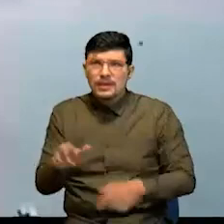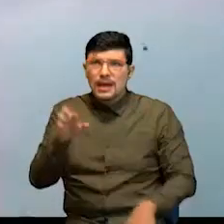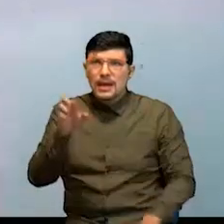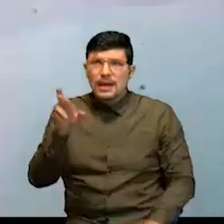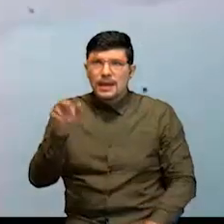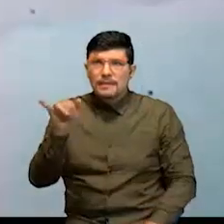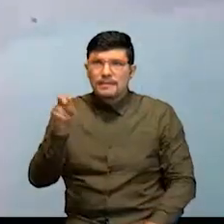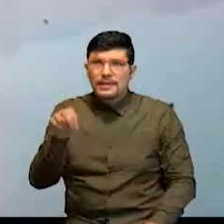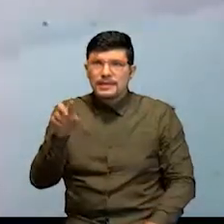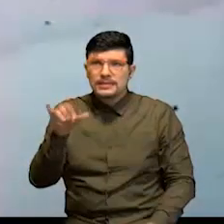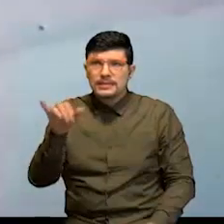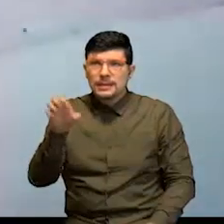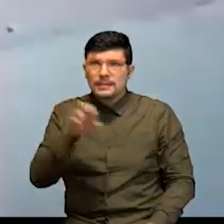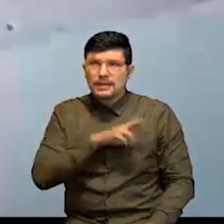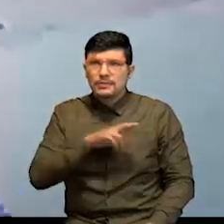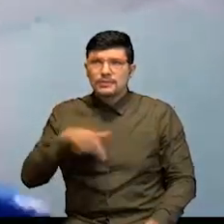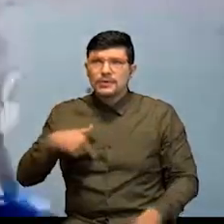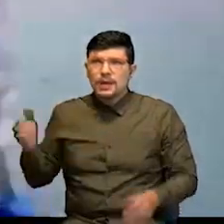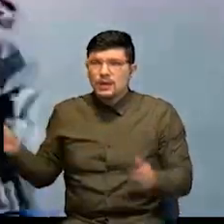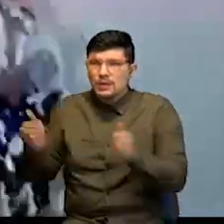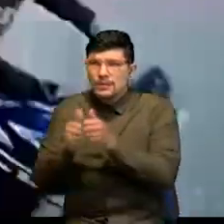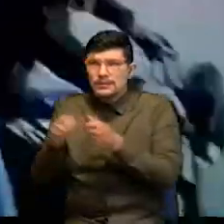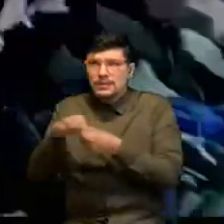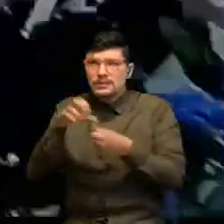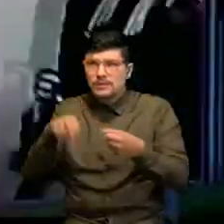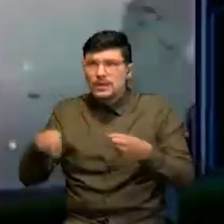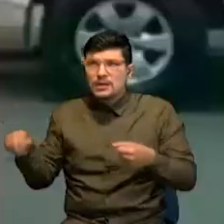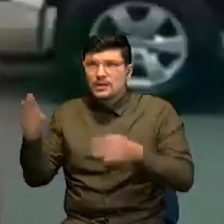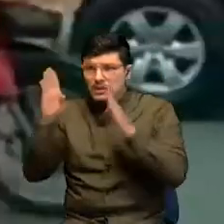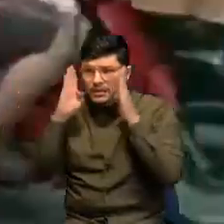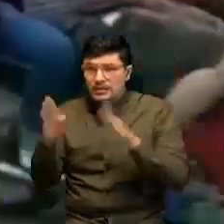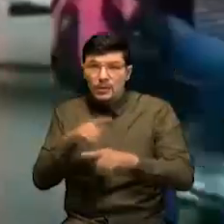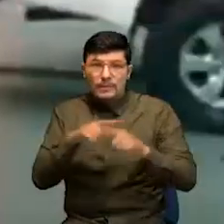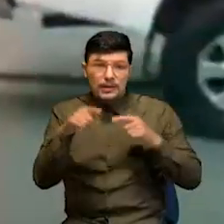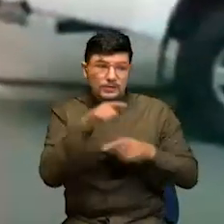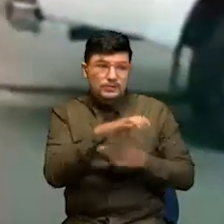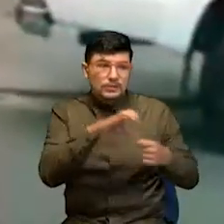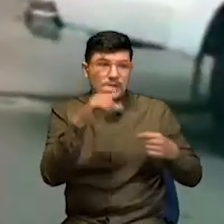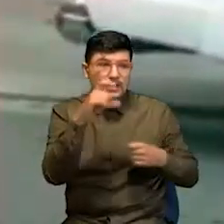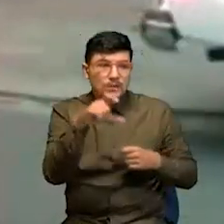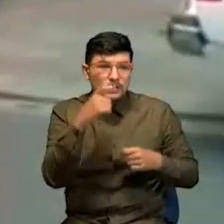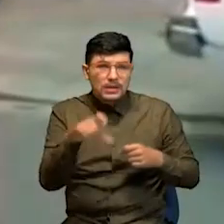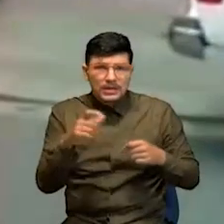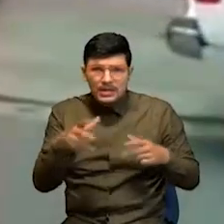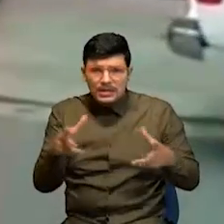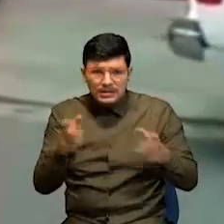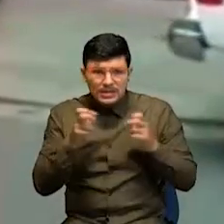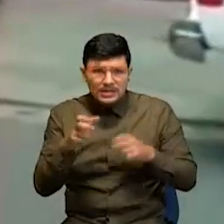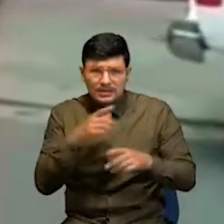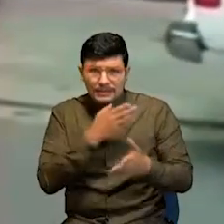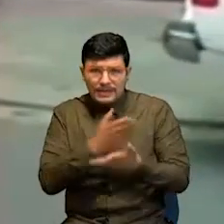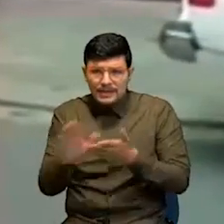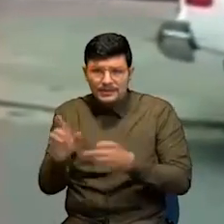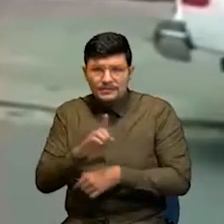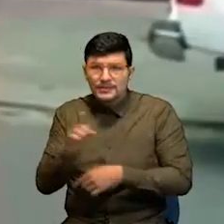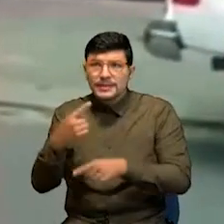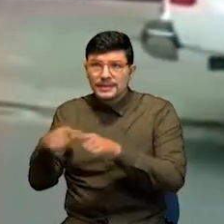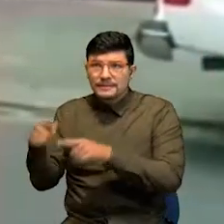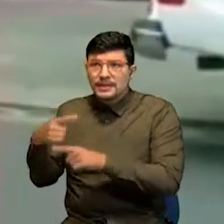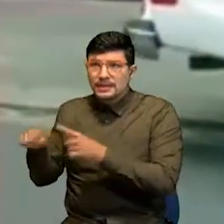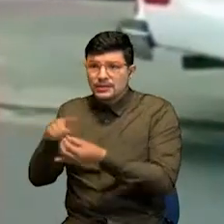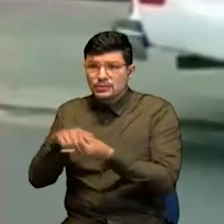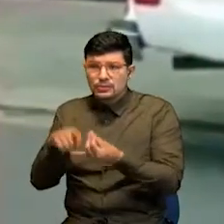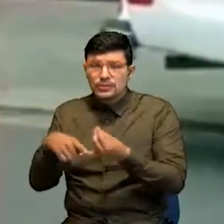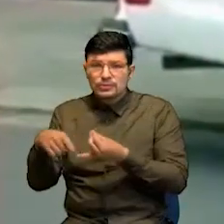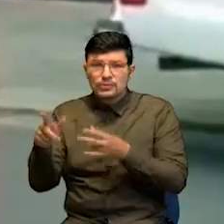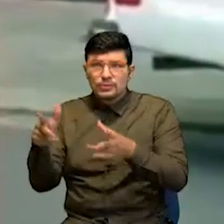acompañando a los ciudadanos escuchando entretanto en cúcuta la extorsión no es ajena varios casos se han registrado unos recientes está